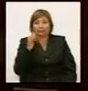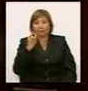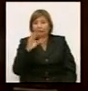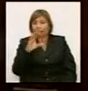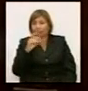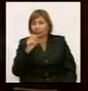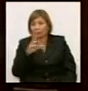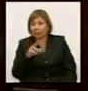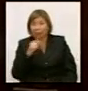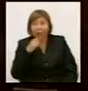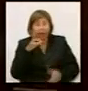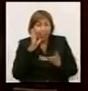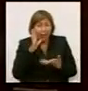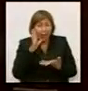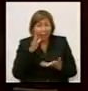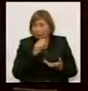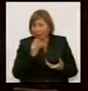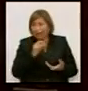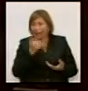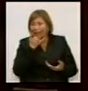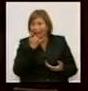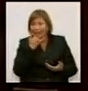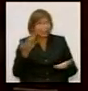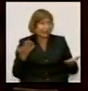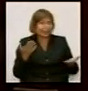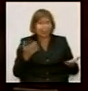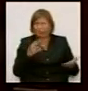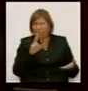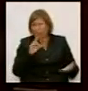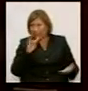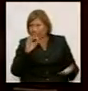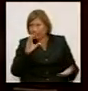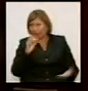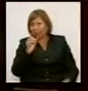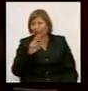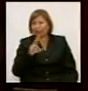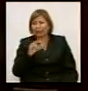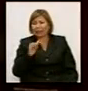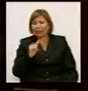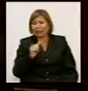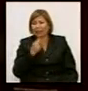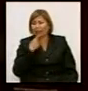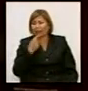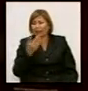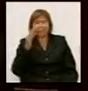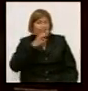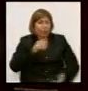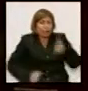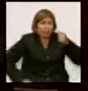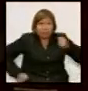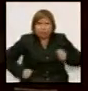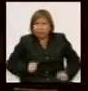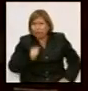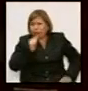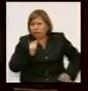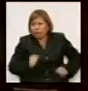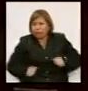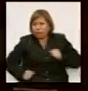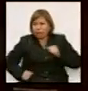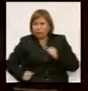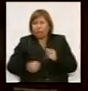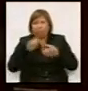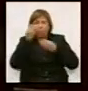¡Ah! Sí, a Víctor Raúl Ayatorre. Salieron corriendo antes de